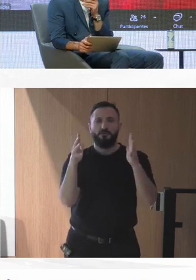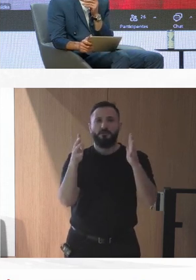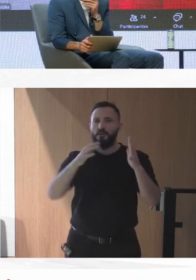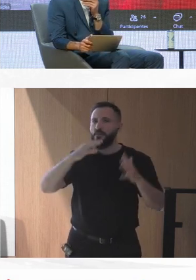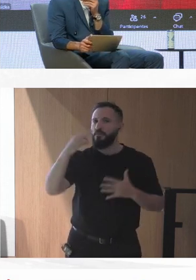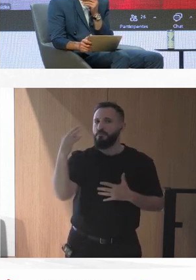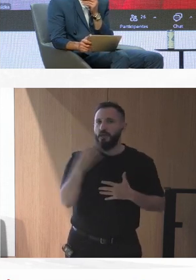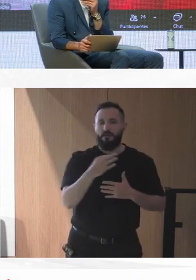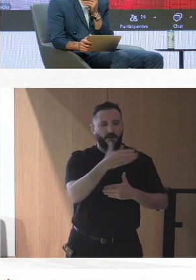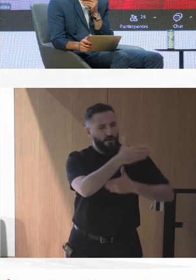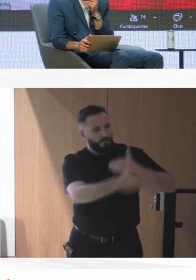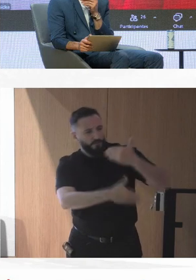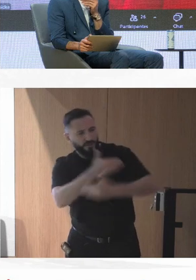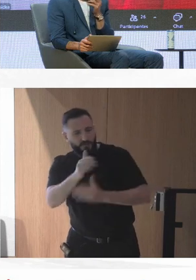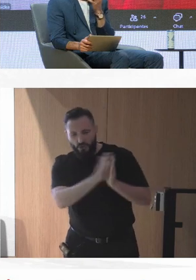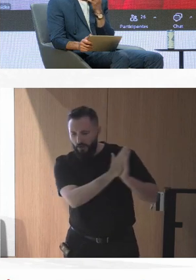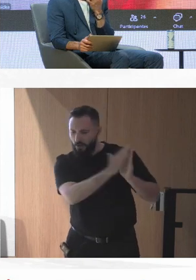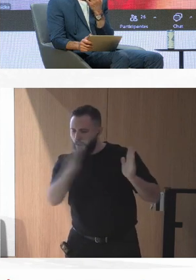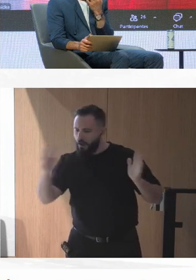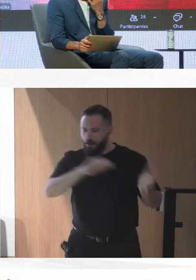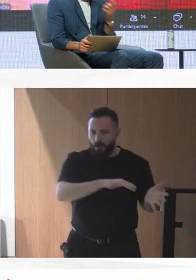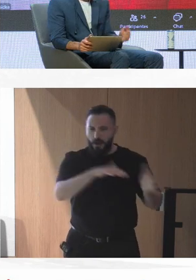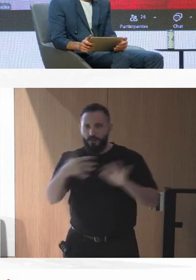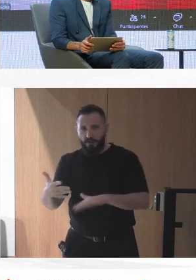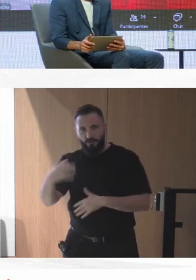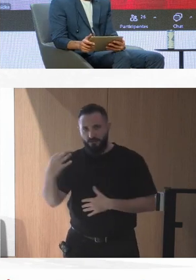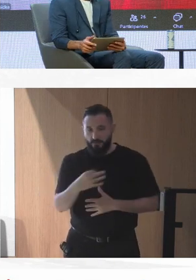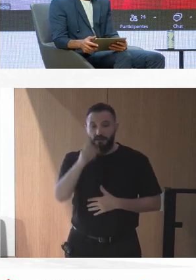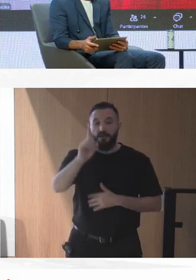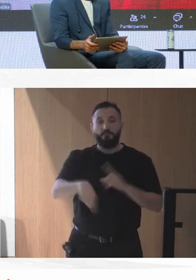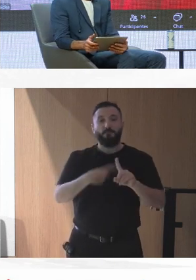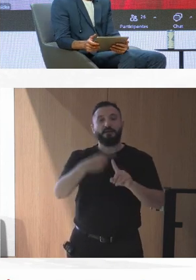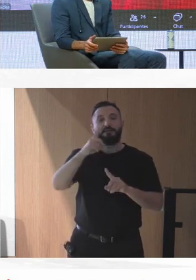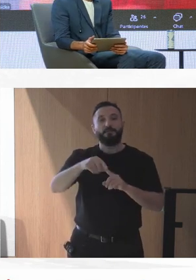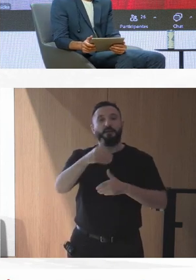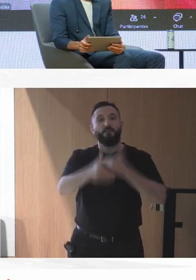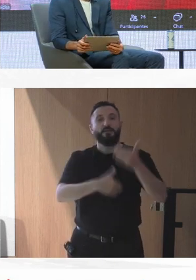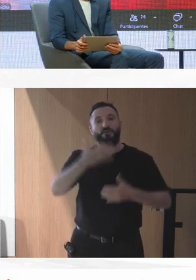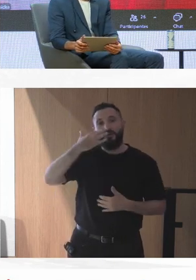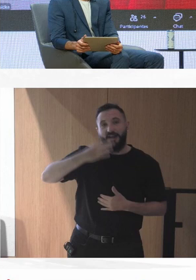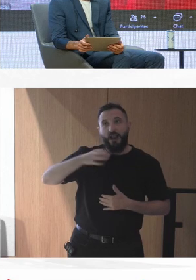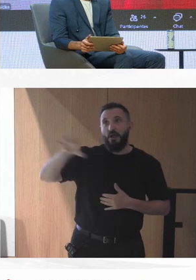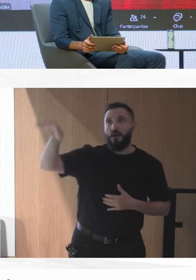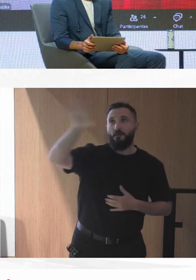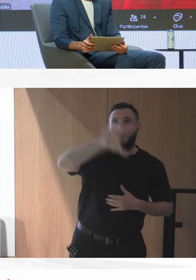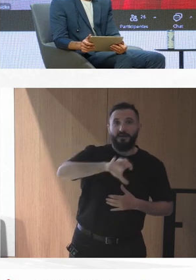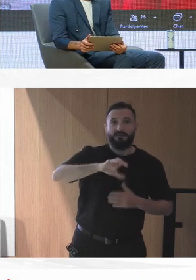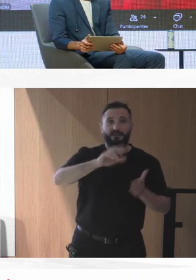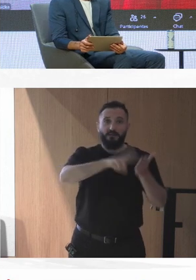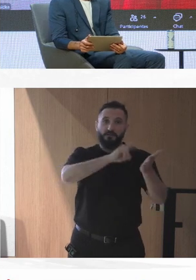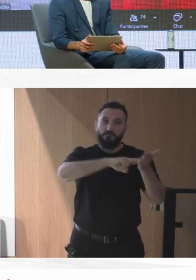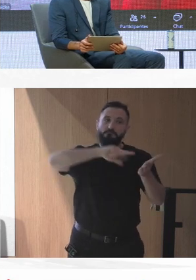deben de aplicarse a lo largo de todo el procedimiento. También tenemos muchos retos en la práctica, incluso en aquellos estados que sí que han ratificado el